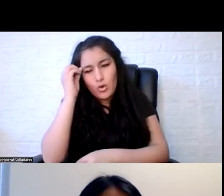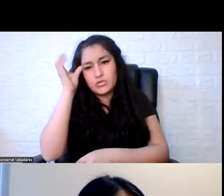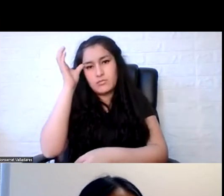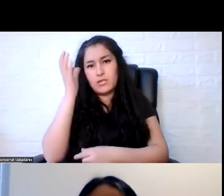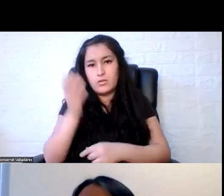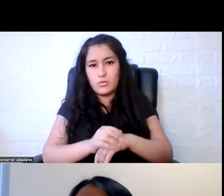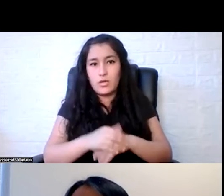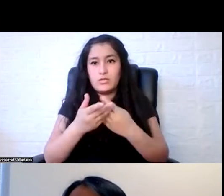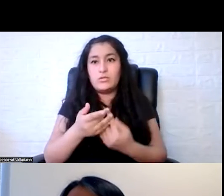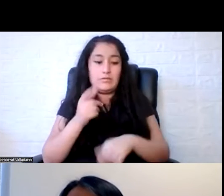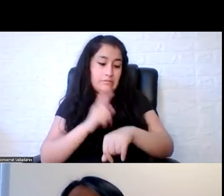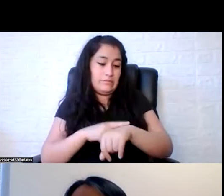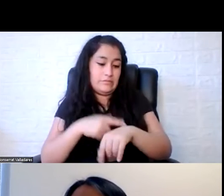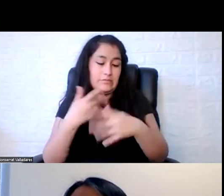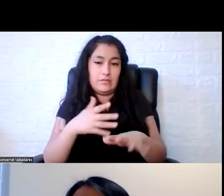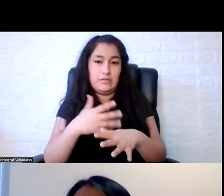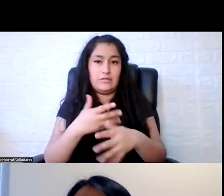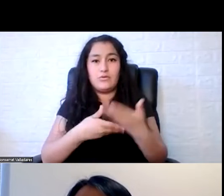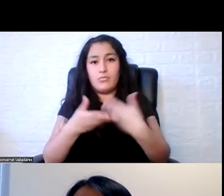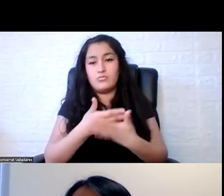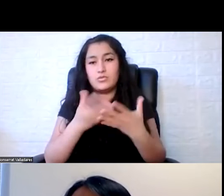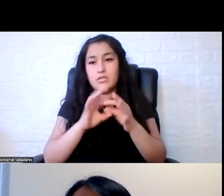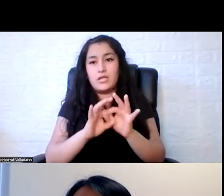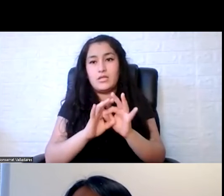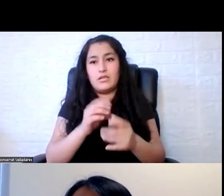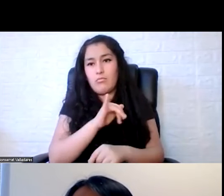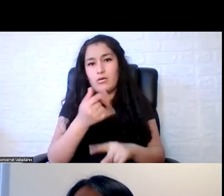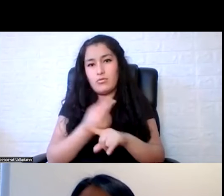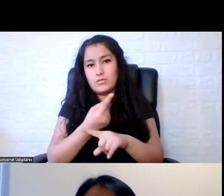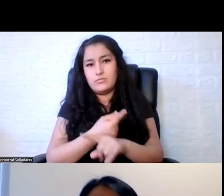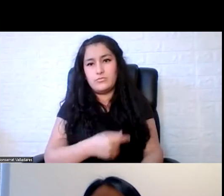compartirles porque ya me di cuenta que estoy en la hora. Muchas gracias y seguimos conversando.